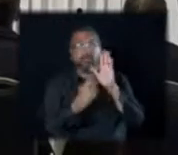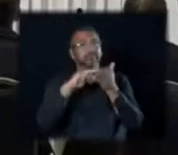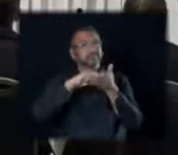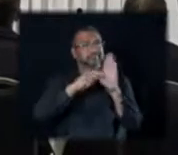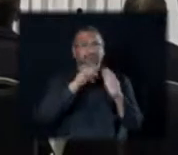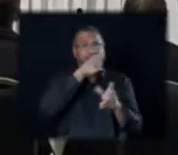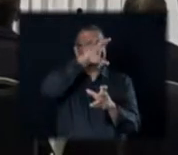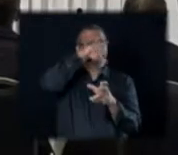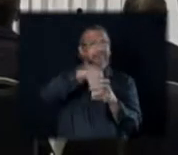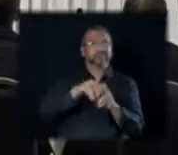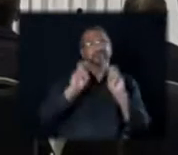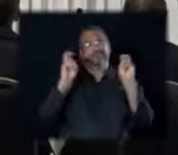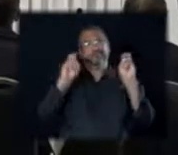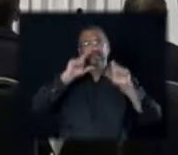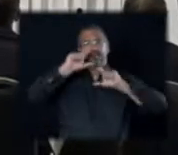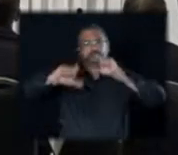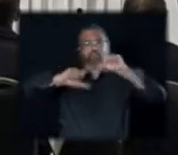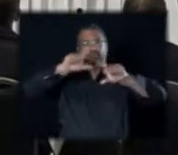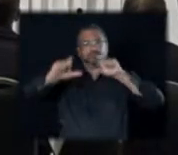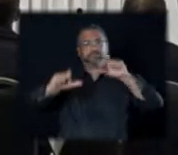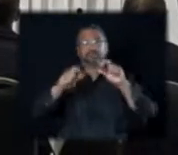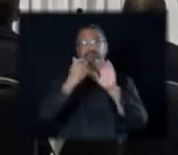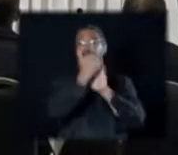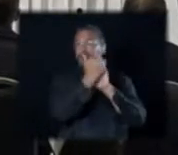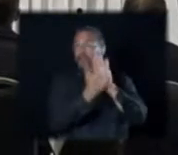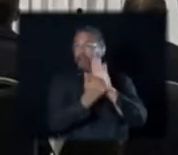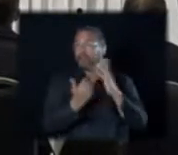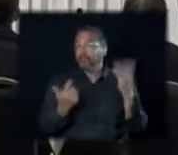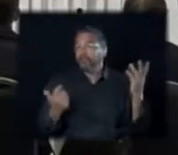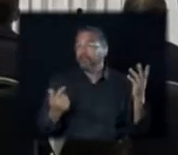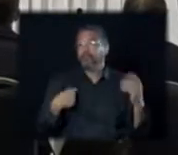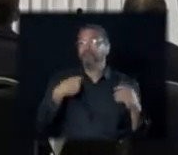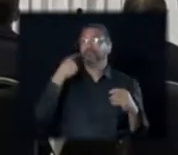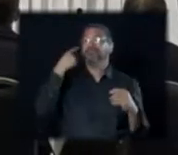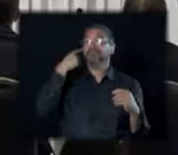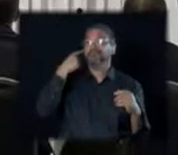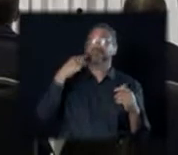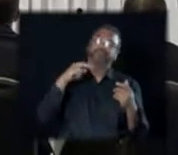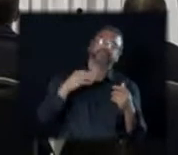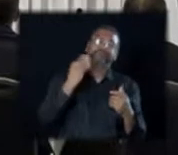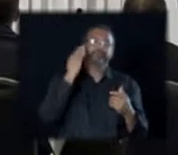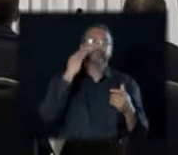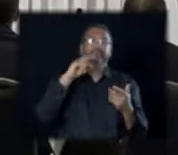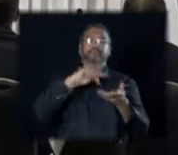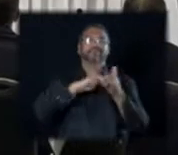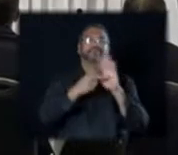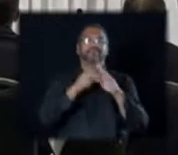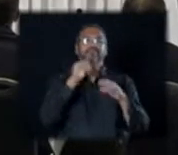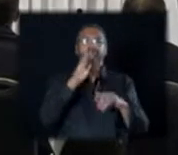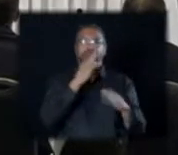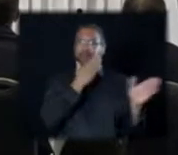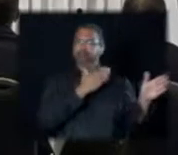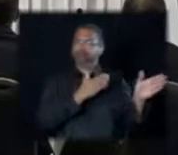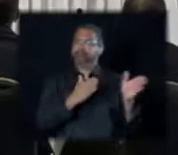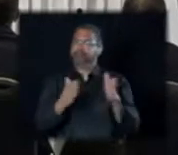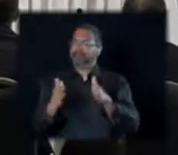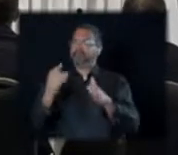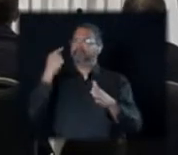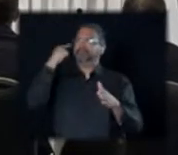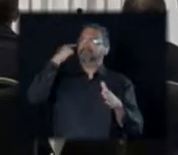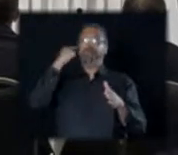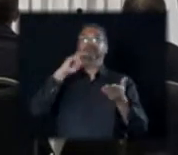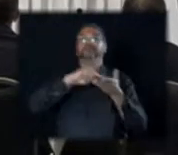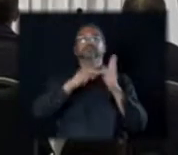no incluyen cuentas de inversión. Yo entiendo lo que usted está diciendo en el sentido de que no se supone,